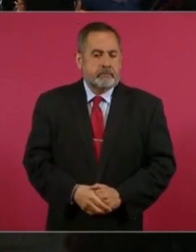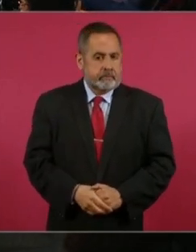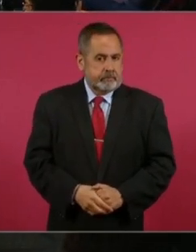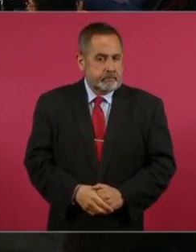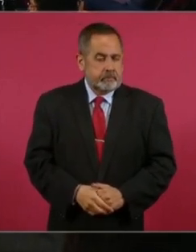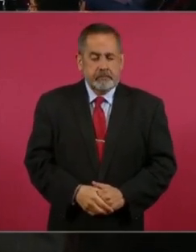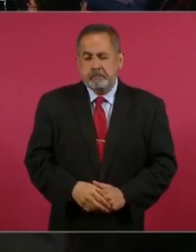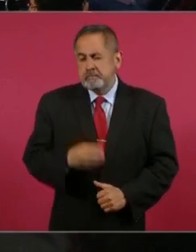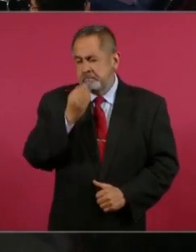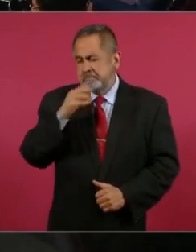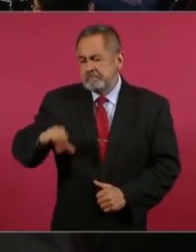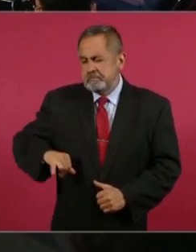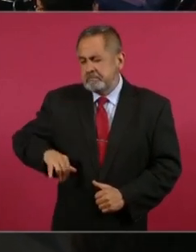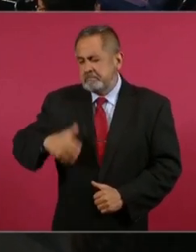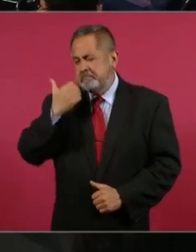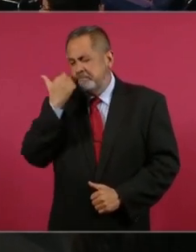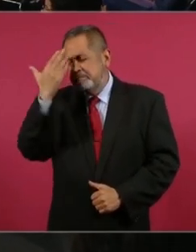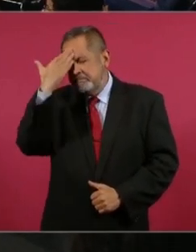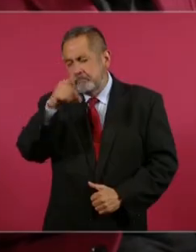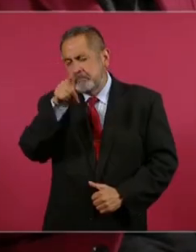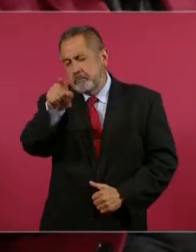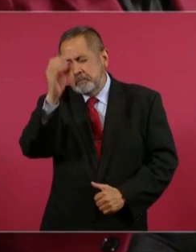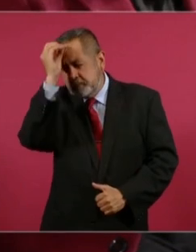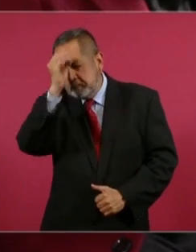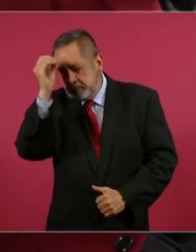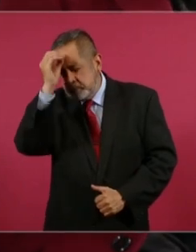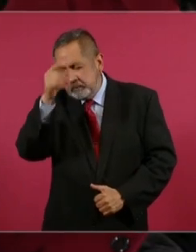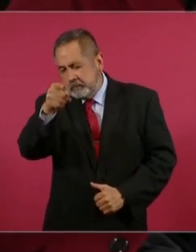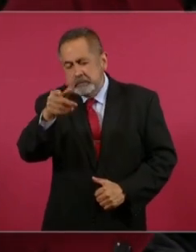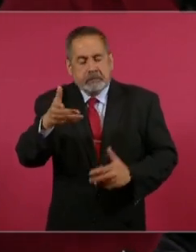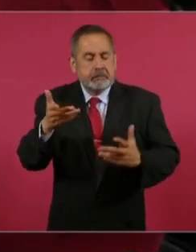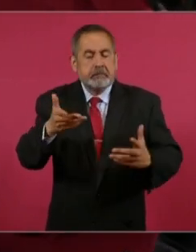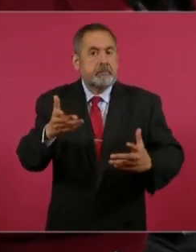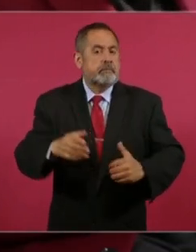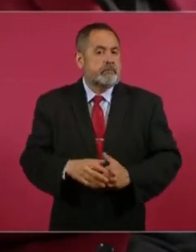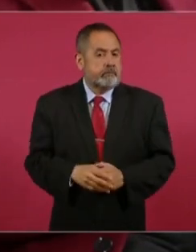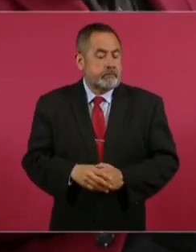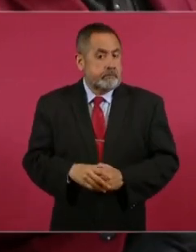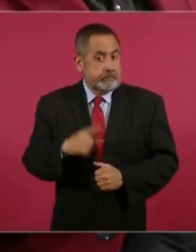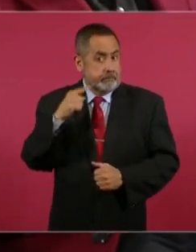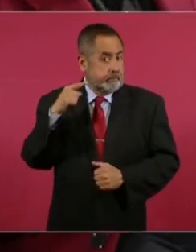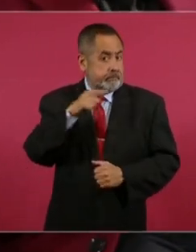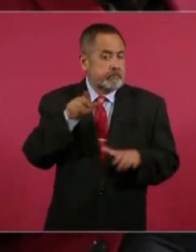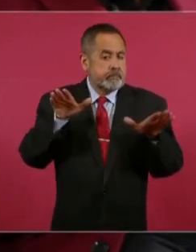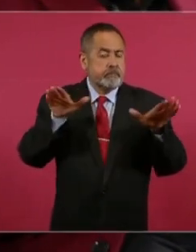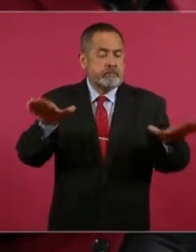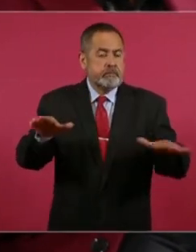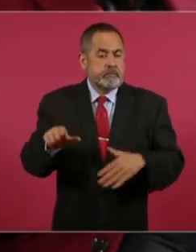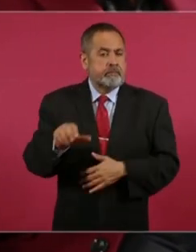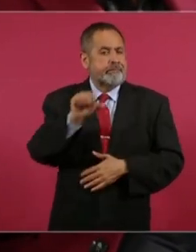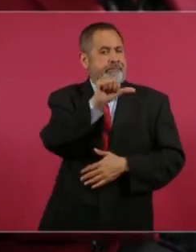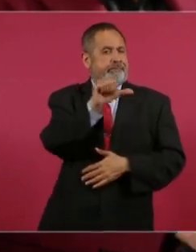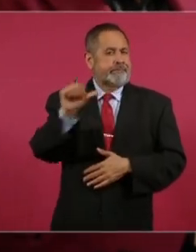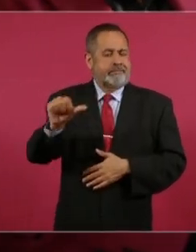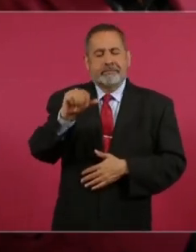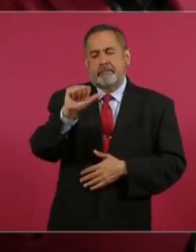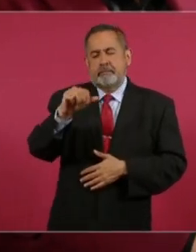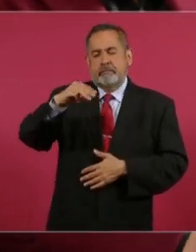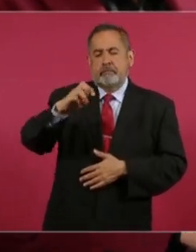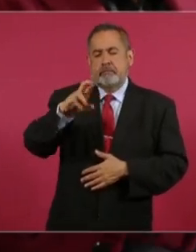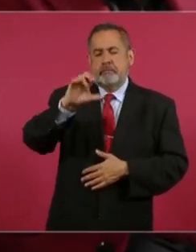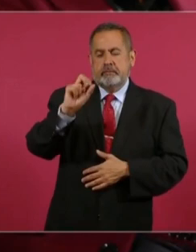Sería interesante conocer su opinión de que la aerolínea American Airlines ha dicho